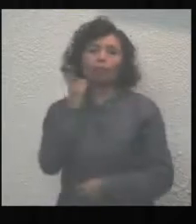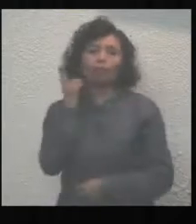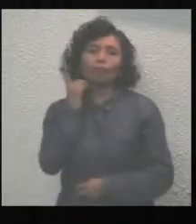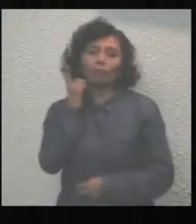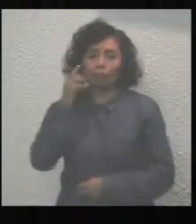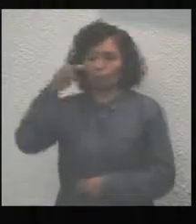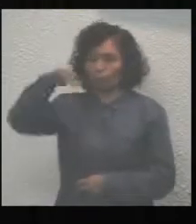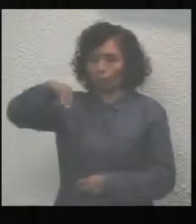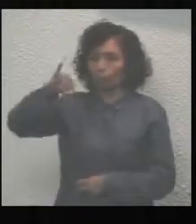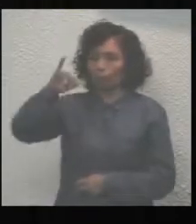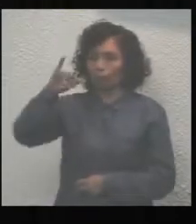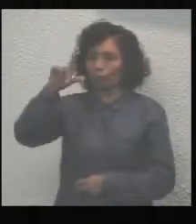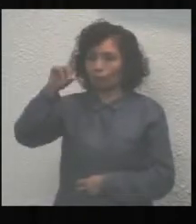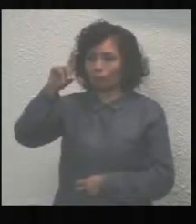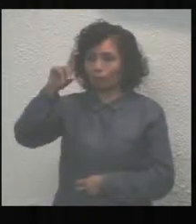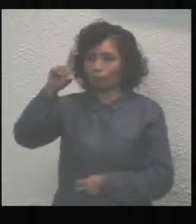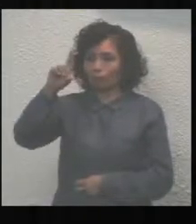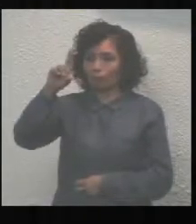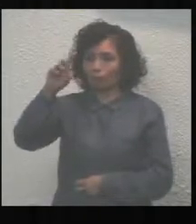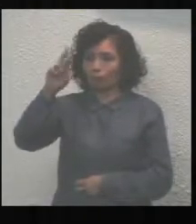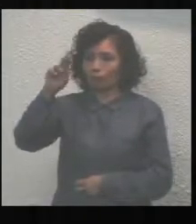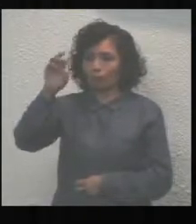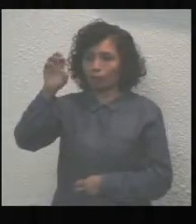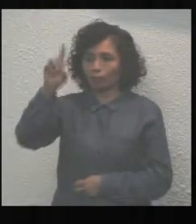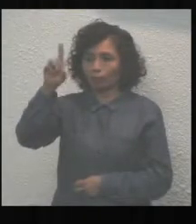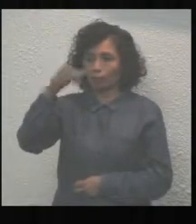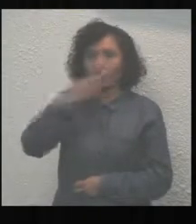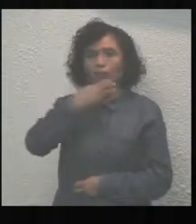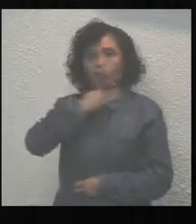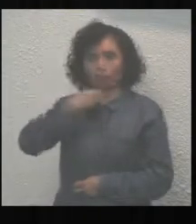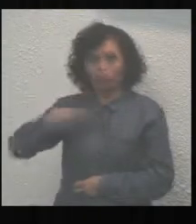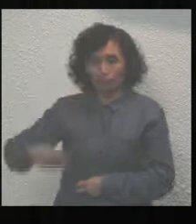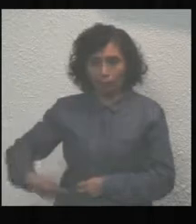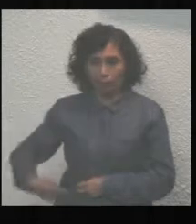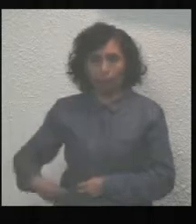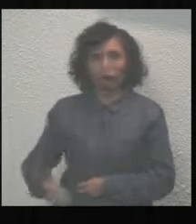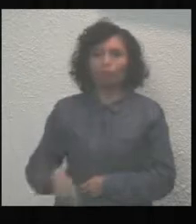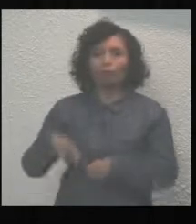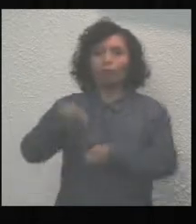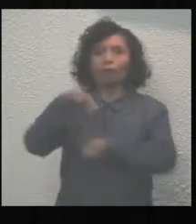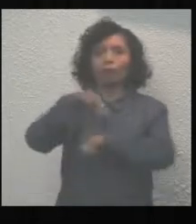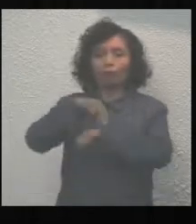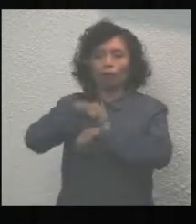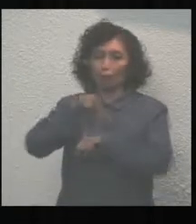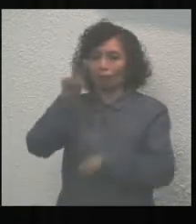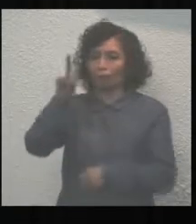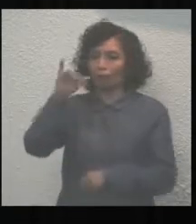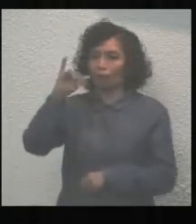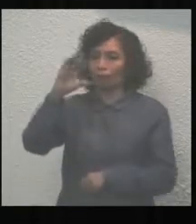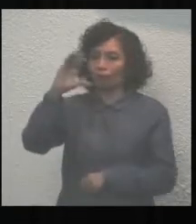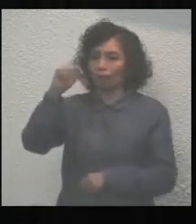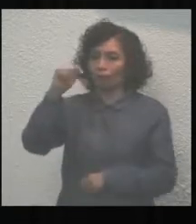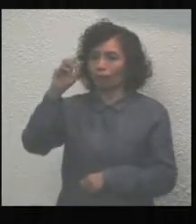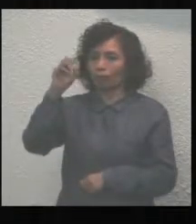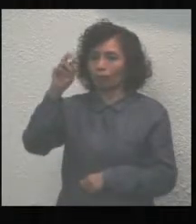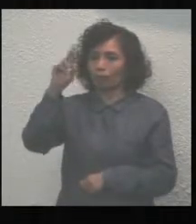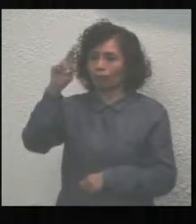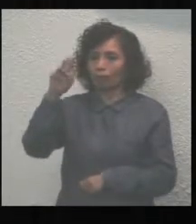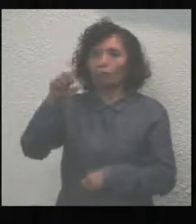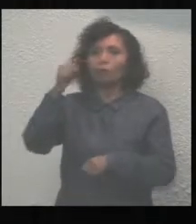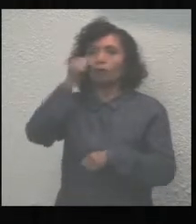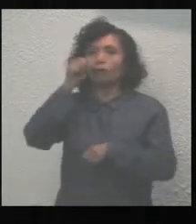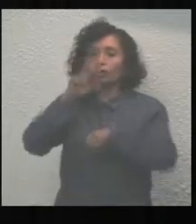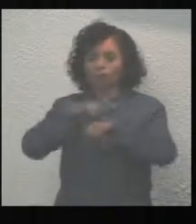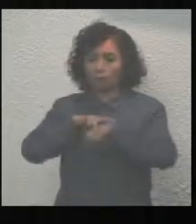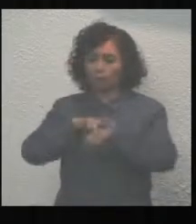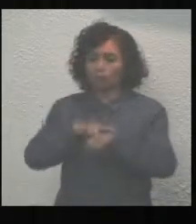Mildred ávilavera presidente de la mesa directiva doctor Víctor Manuel Villalobos Arámbula secretario de agricultura